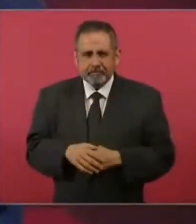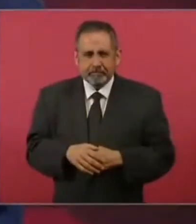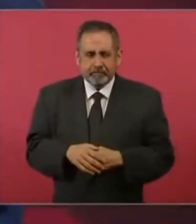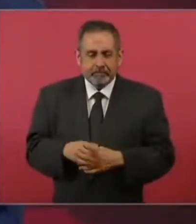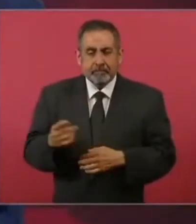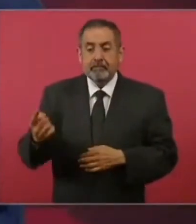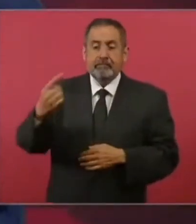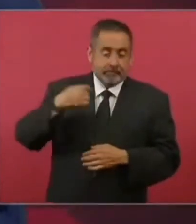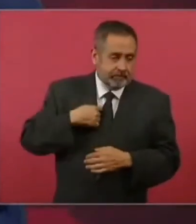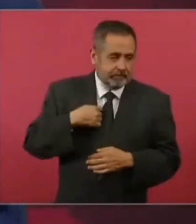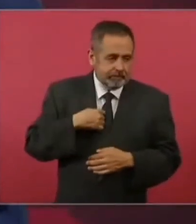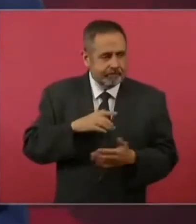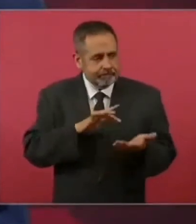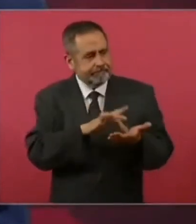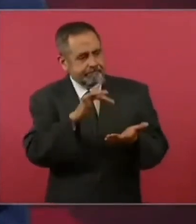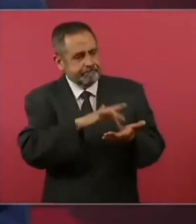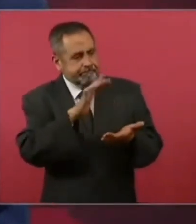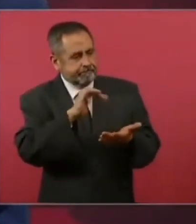Agua que el ala,